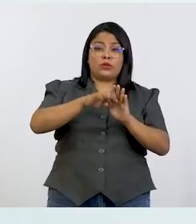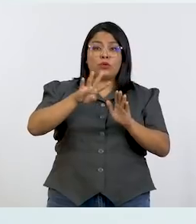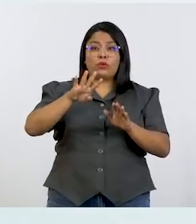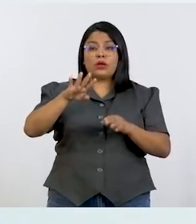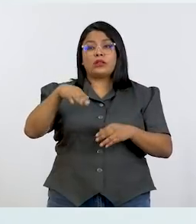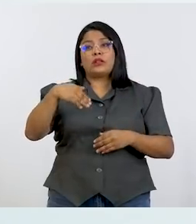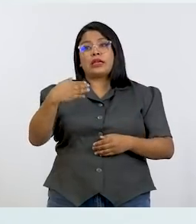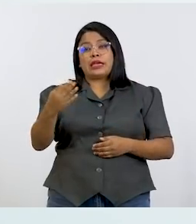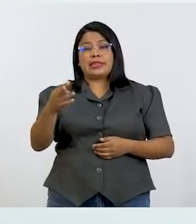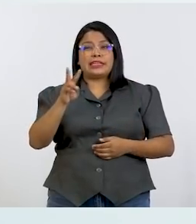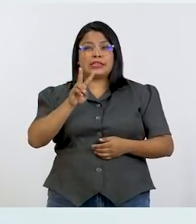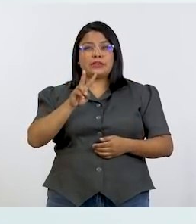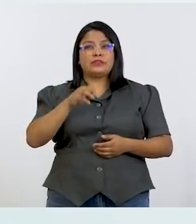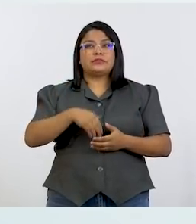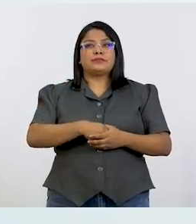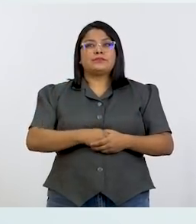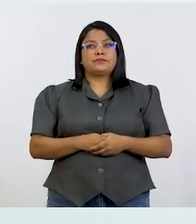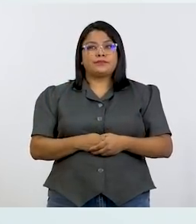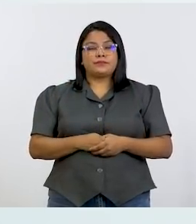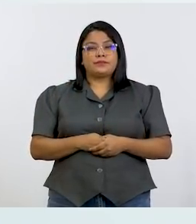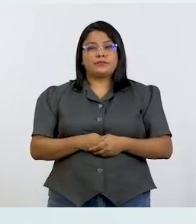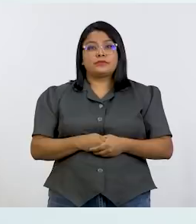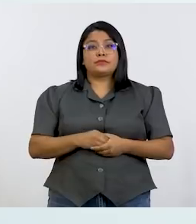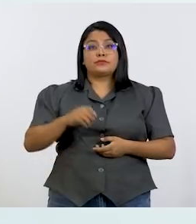es igual a 2.